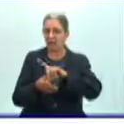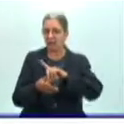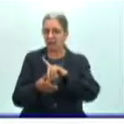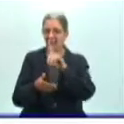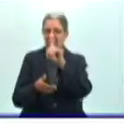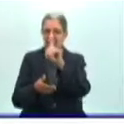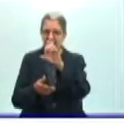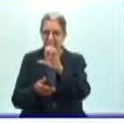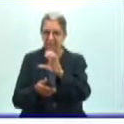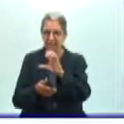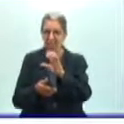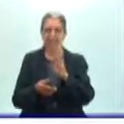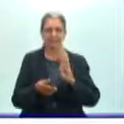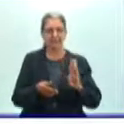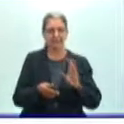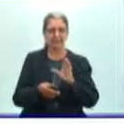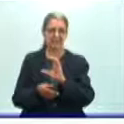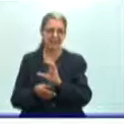arco BC.